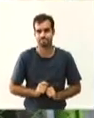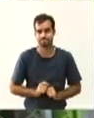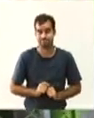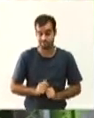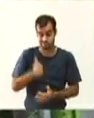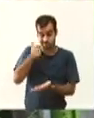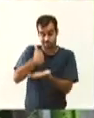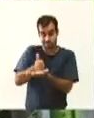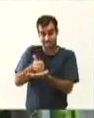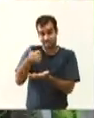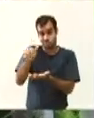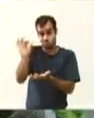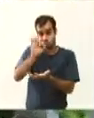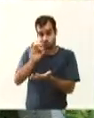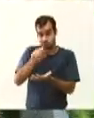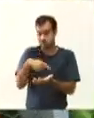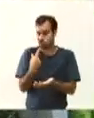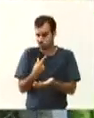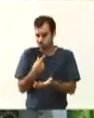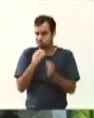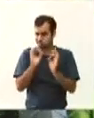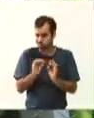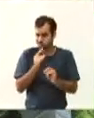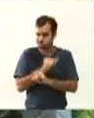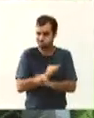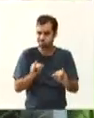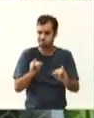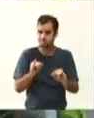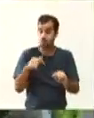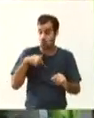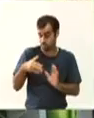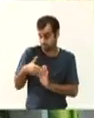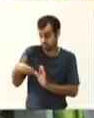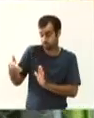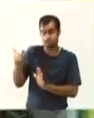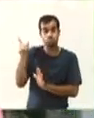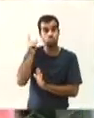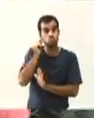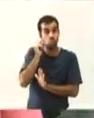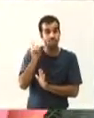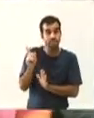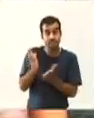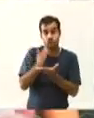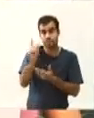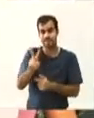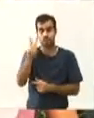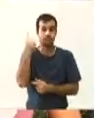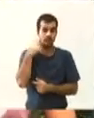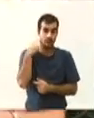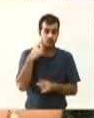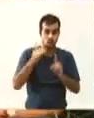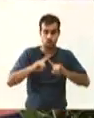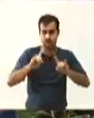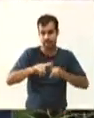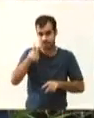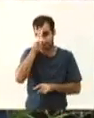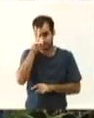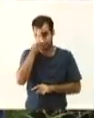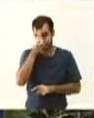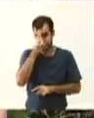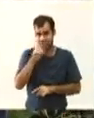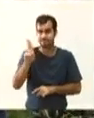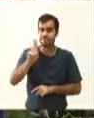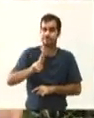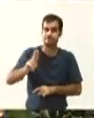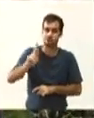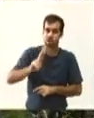10 de octubre transmitimos en la tarde de hoy y converso en esta oportunidad con Dianela Bello García, estudiante de segundo año de la Universidad de Ciencias Médicas de